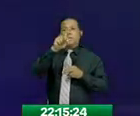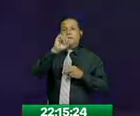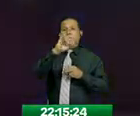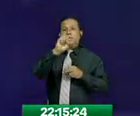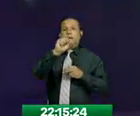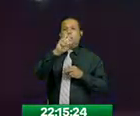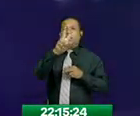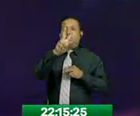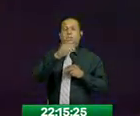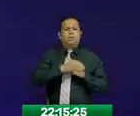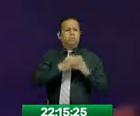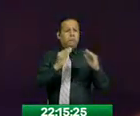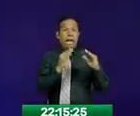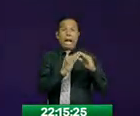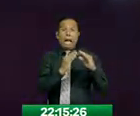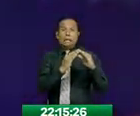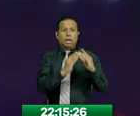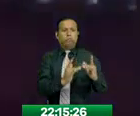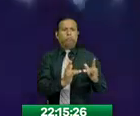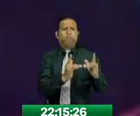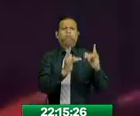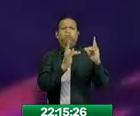terraza.